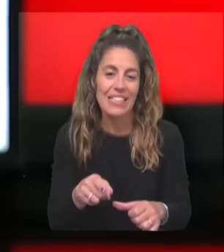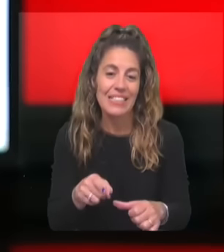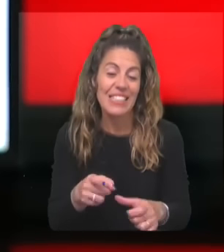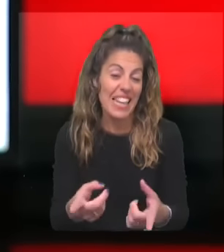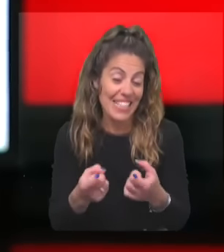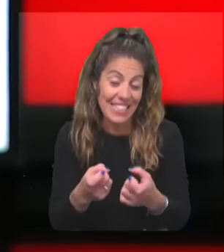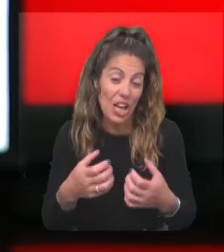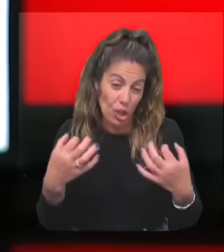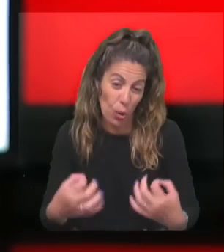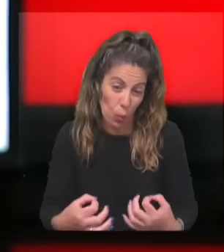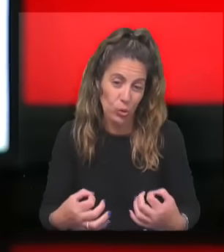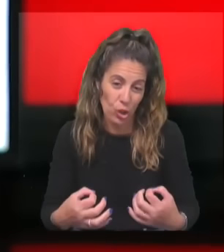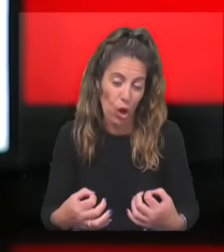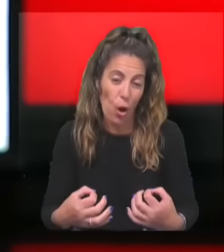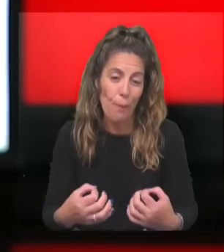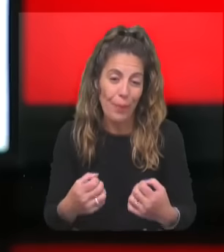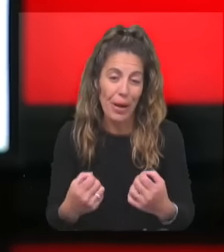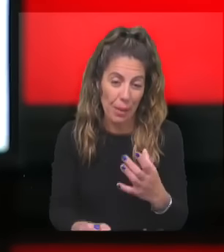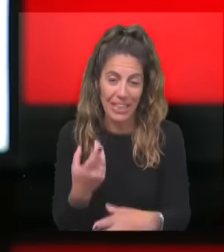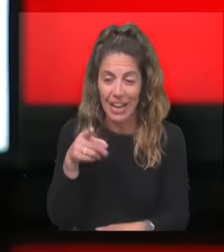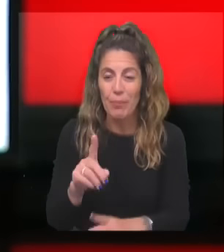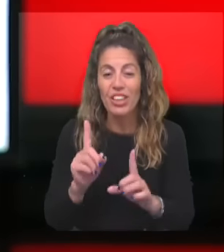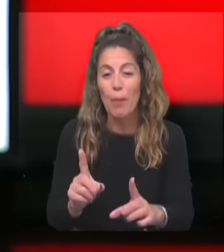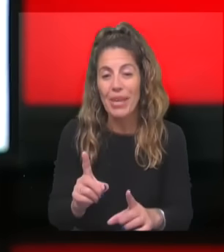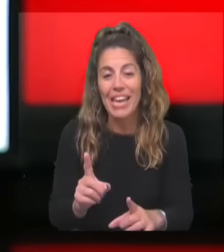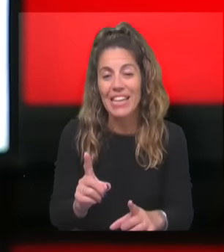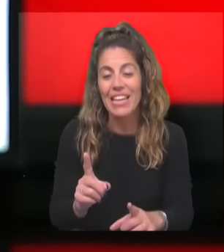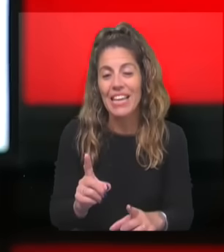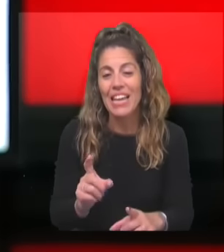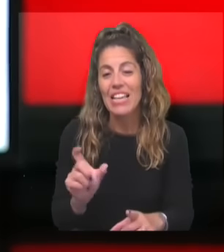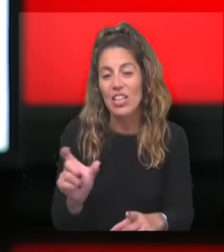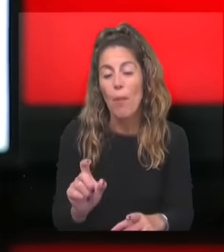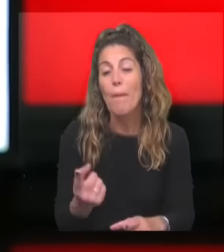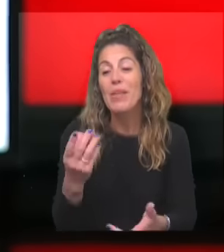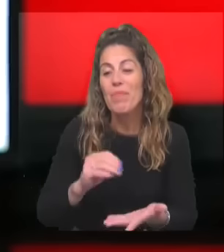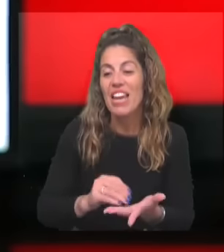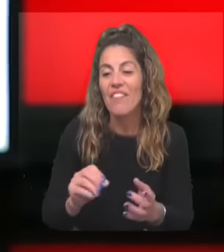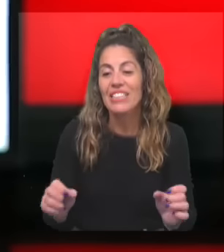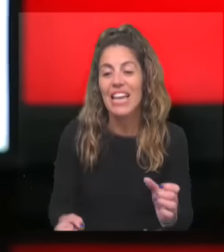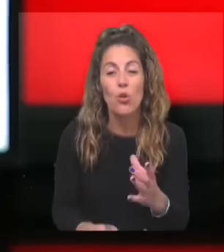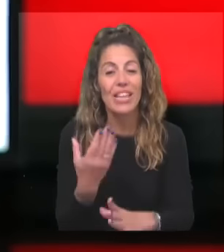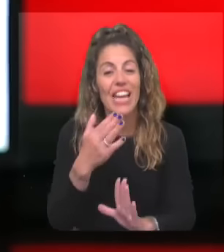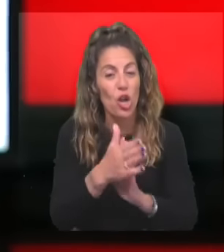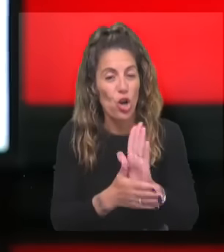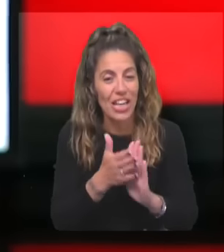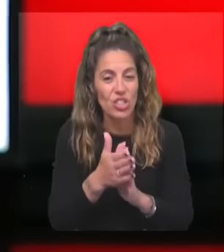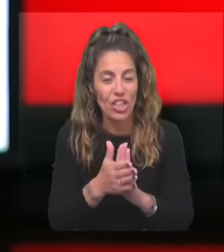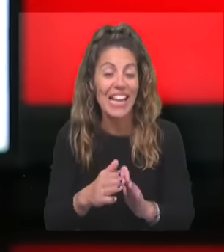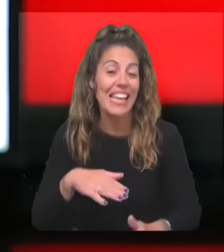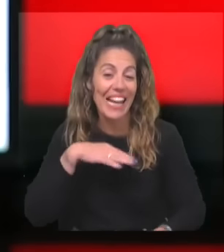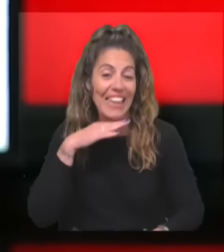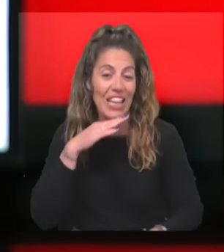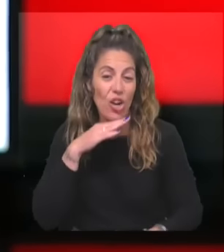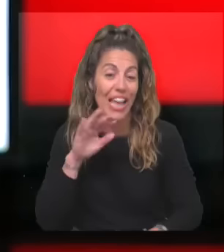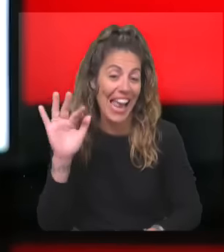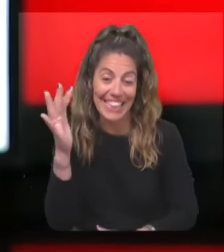y pertinente. Pero también es muy significativo porque es la primera vez que hay un estreno nacional en Canelones, en el